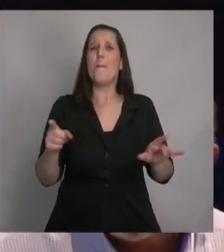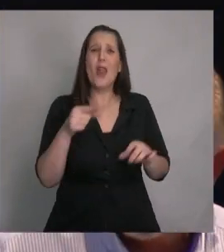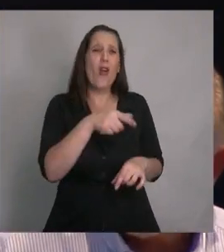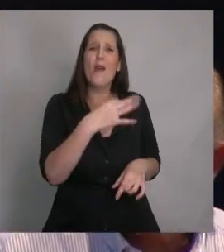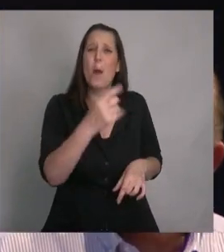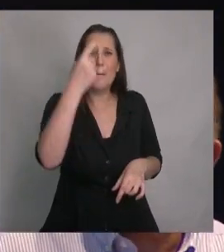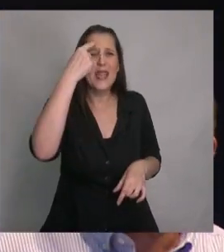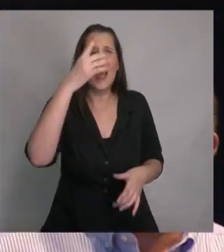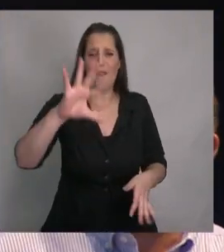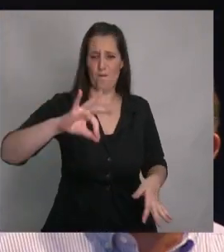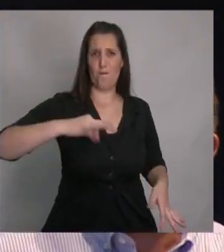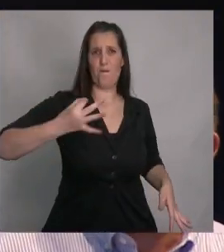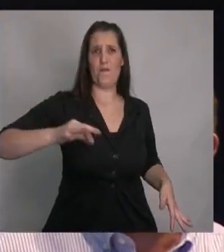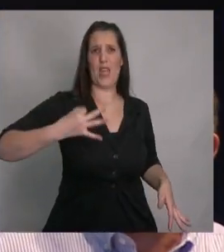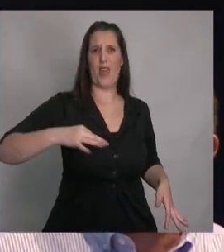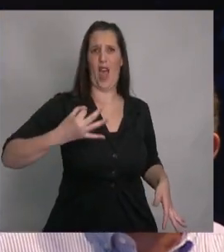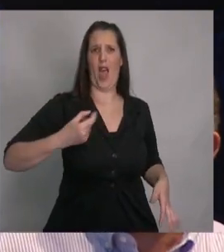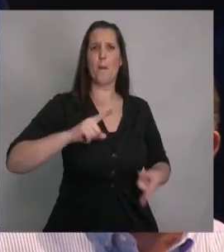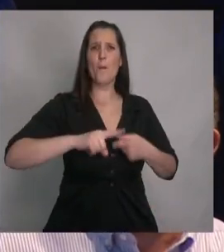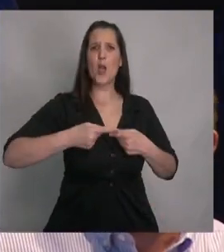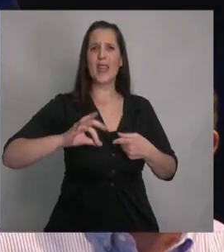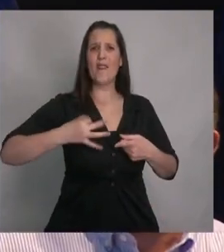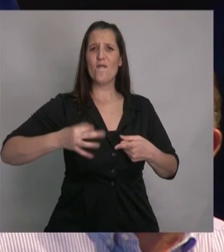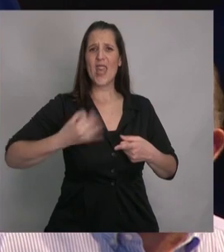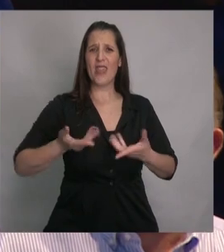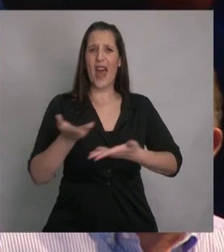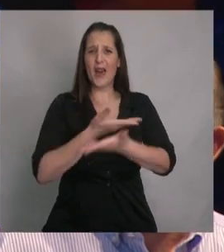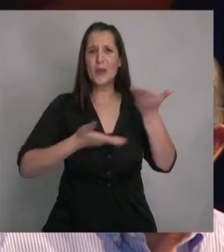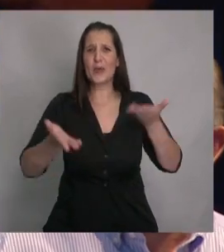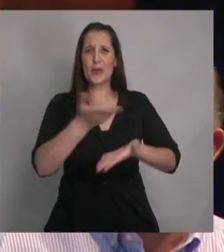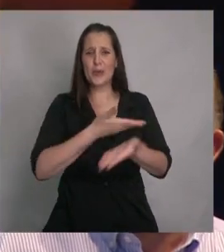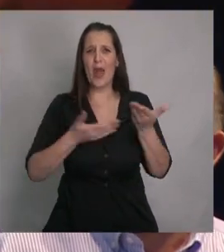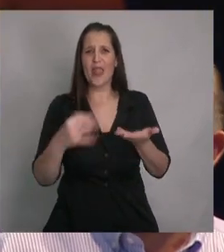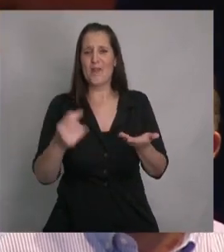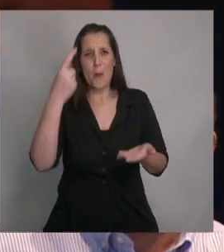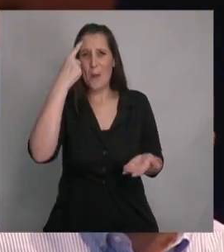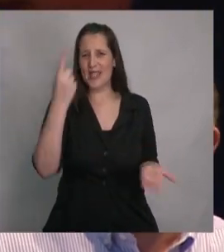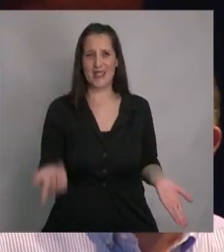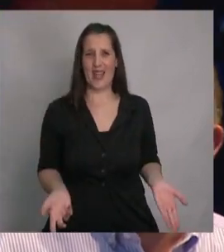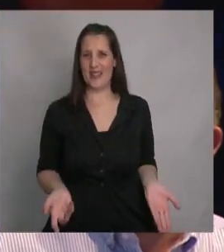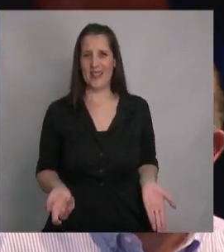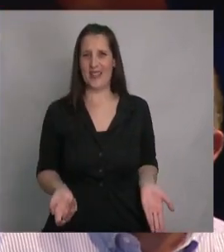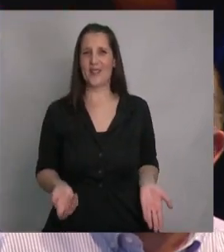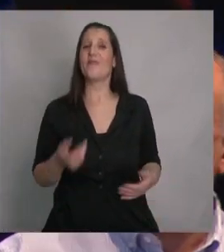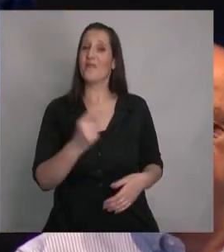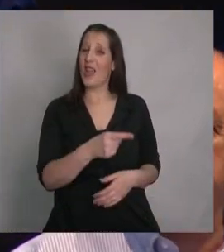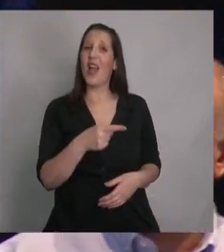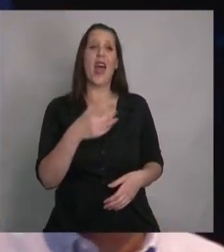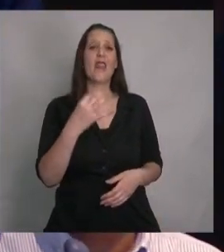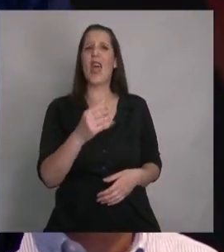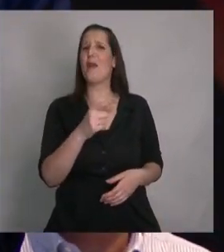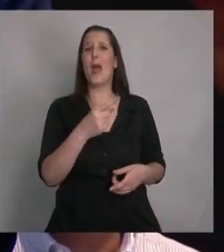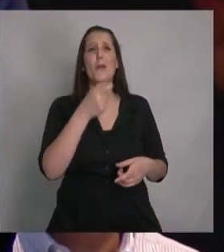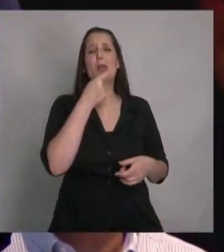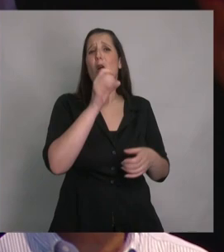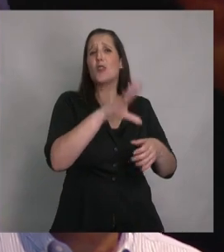la biopolítica y si el progresismo se liga a la vida entonces tiene que reivindicar el aguacate y no